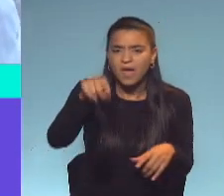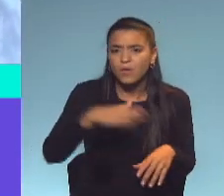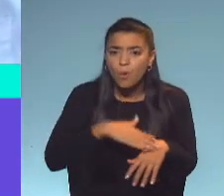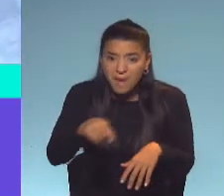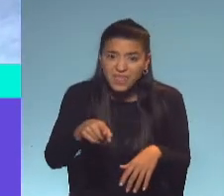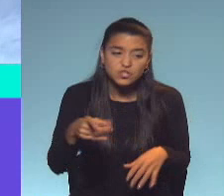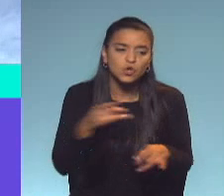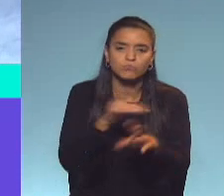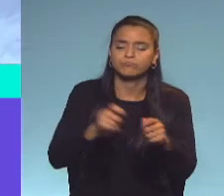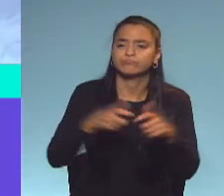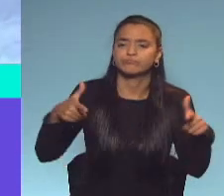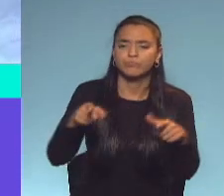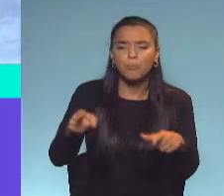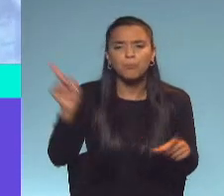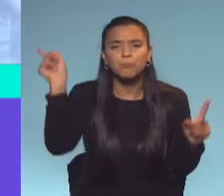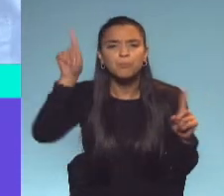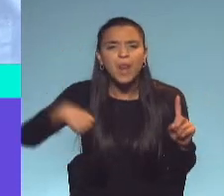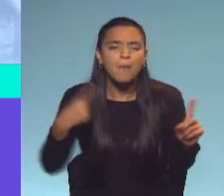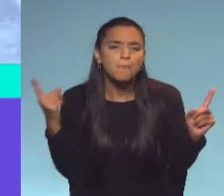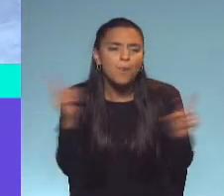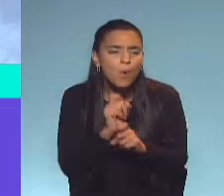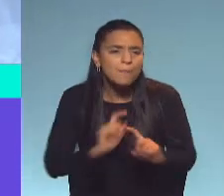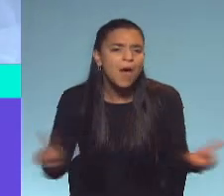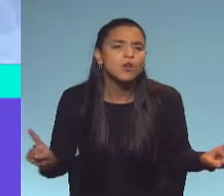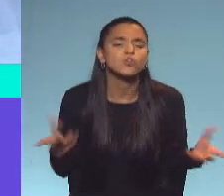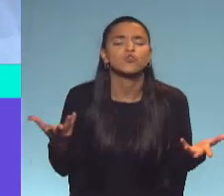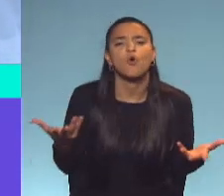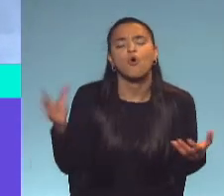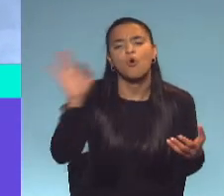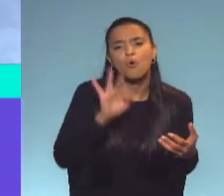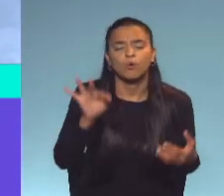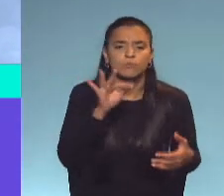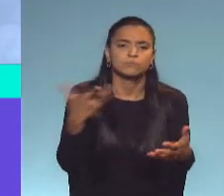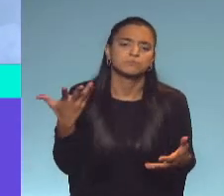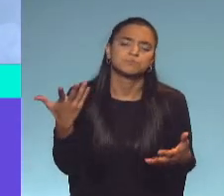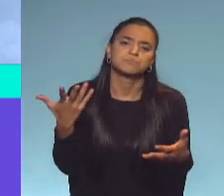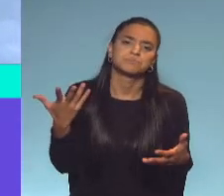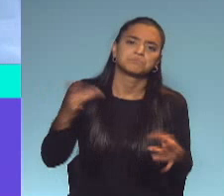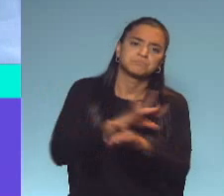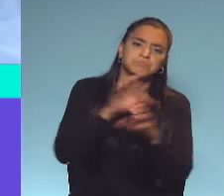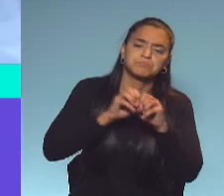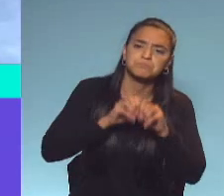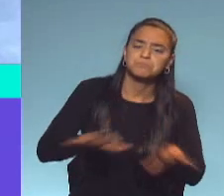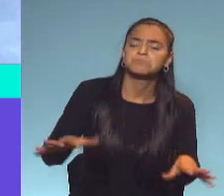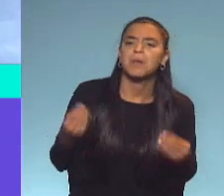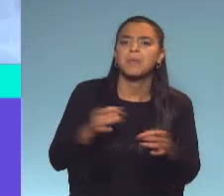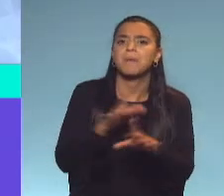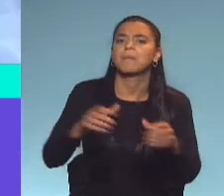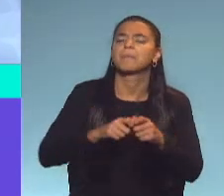casos un problema, algo que acreciente la pandemia y el número de infectados?